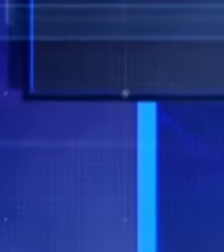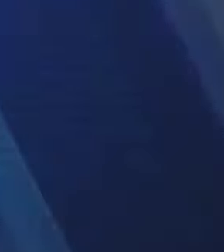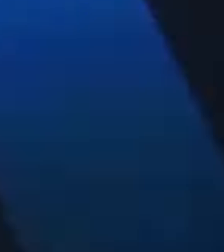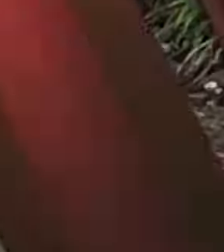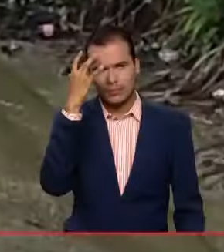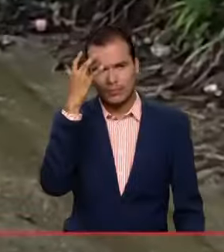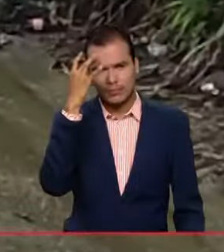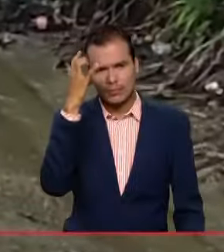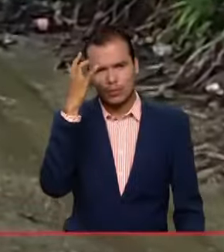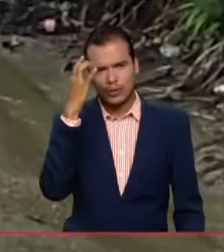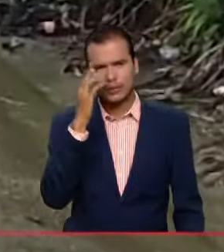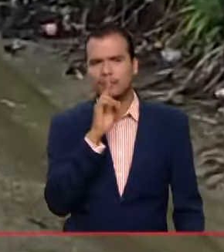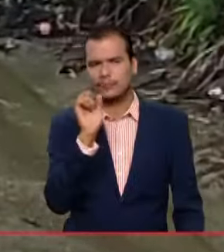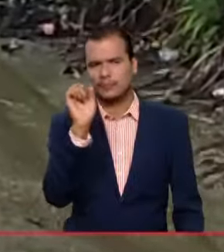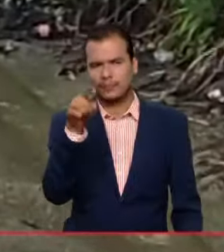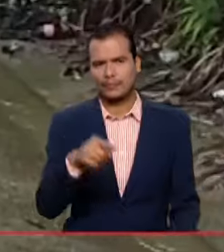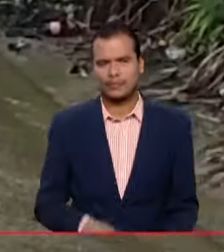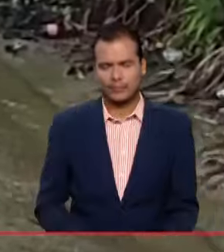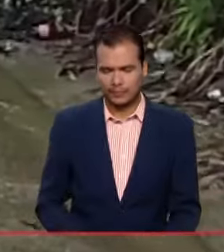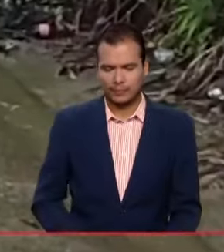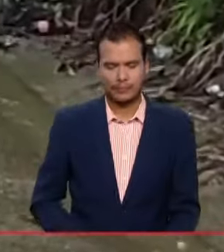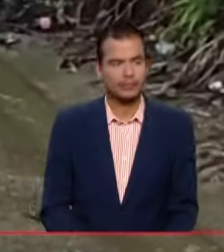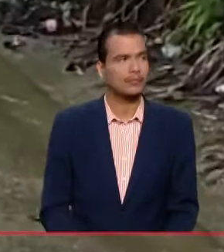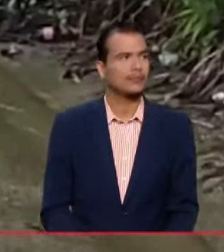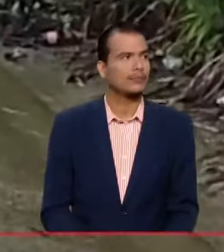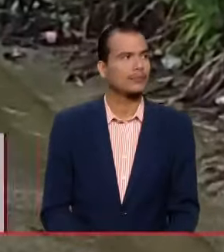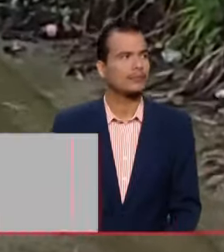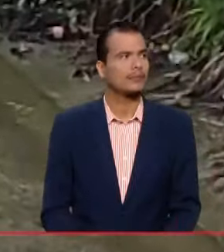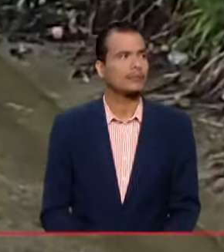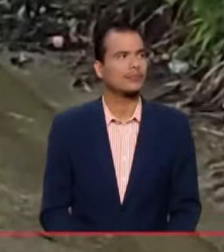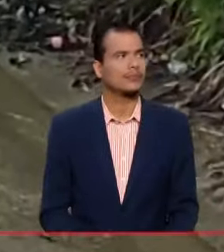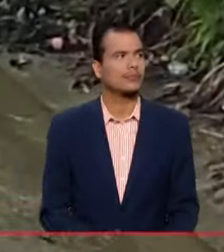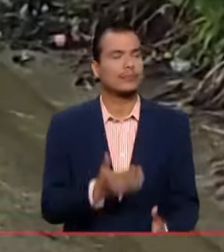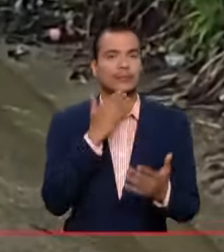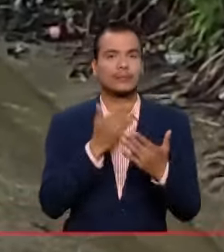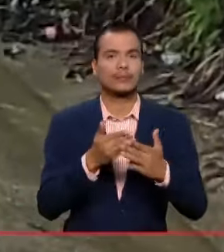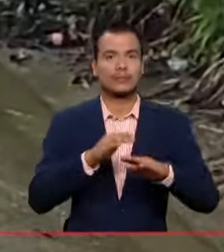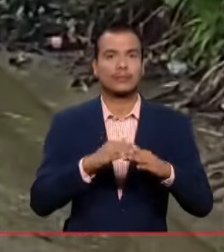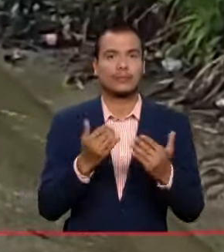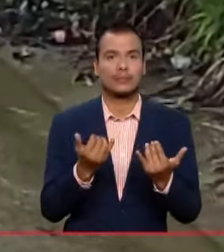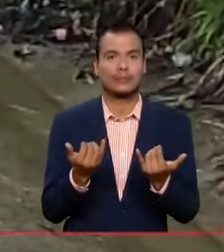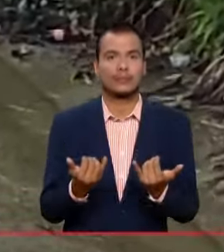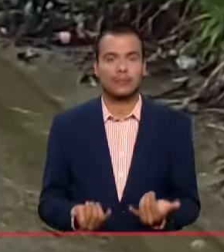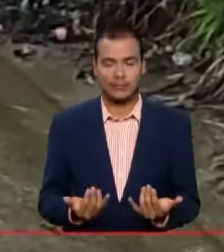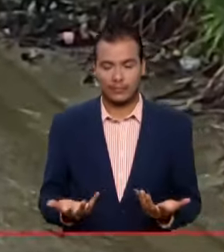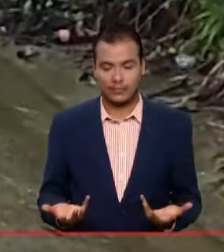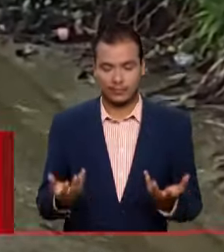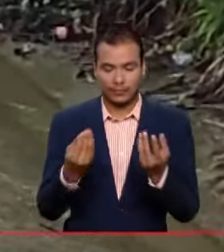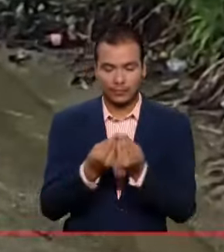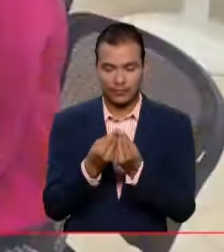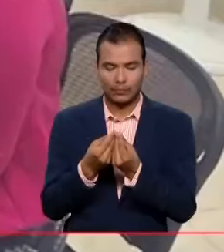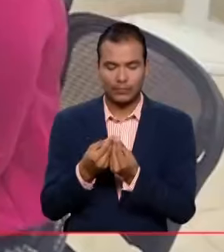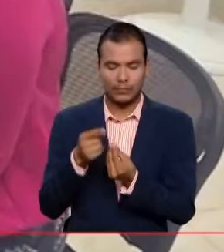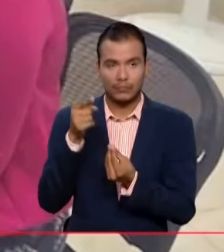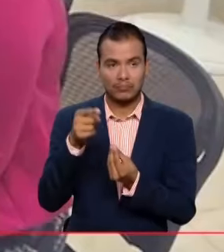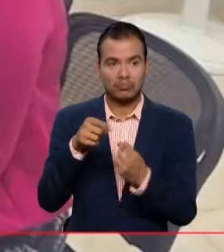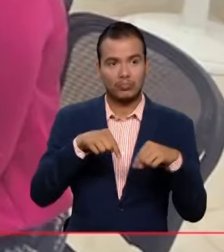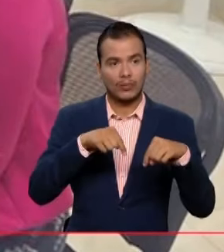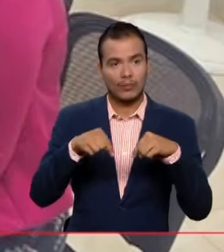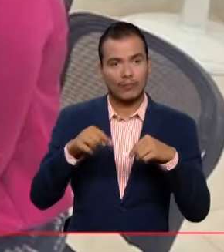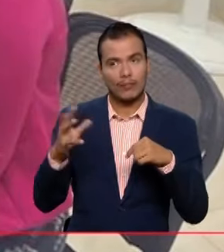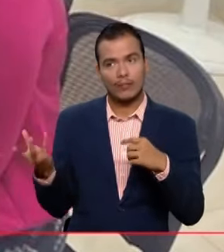Muy buenas tardes. Según la Defensoría del Pueblo, que ha tenido reuniones en las últimas horas con directivas del INPEC, pues una